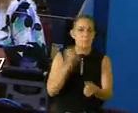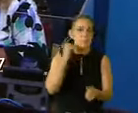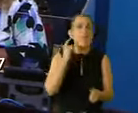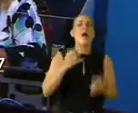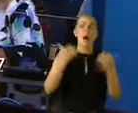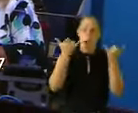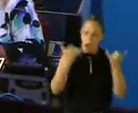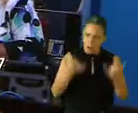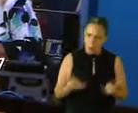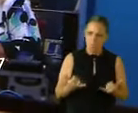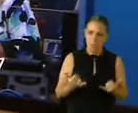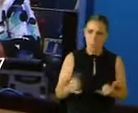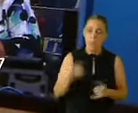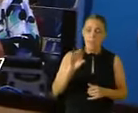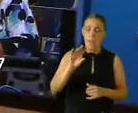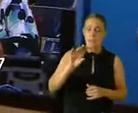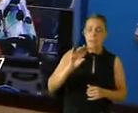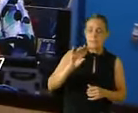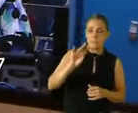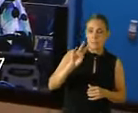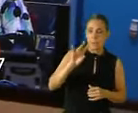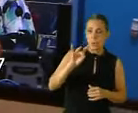Ahora mismo,